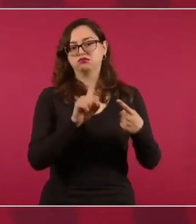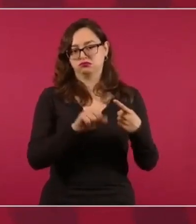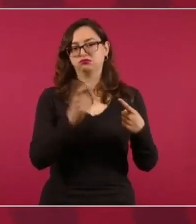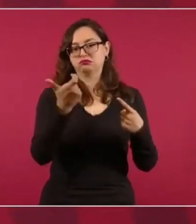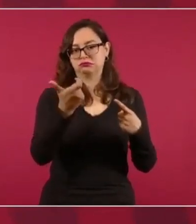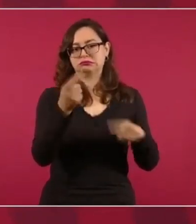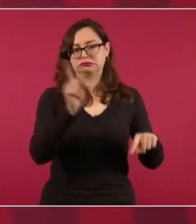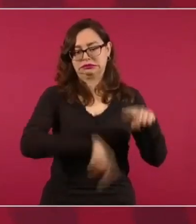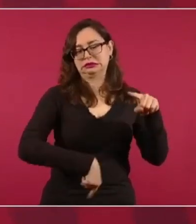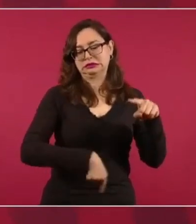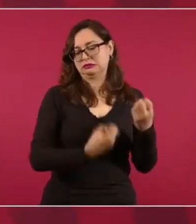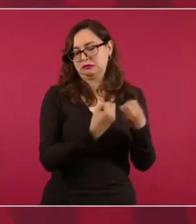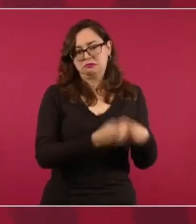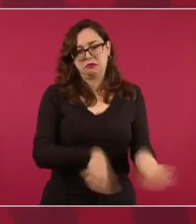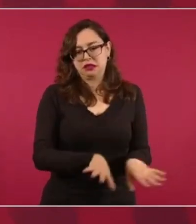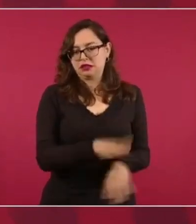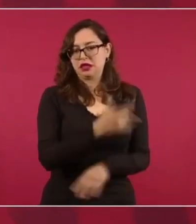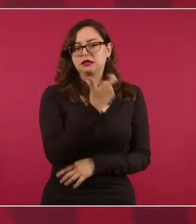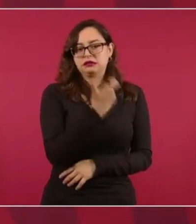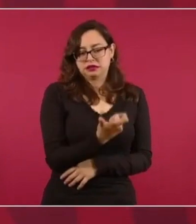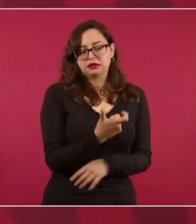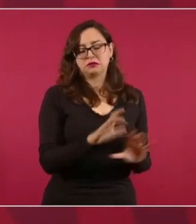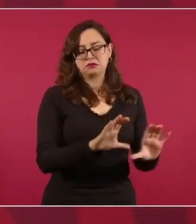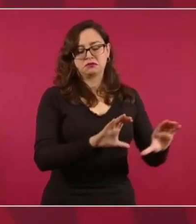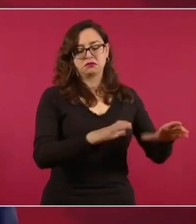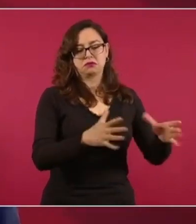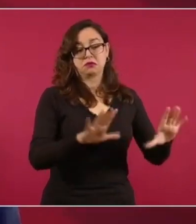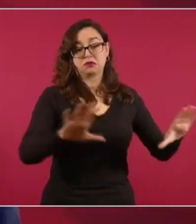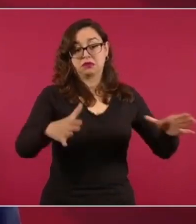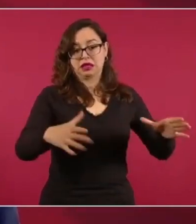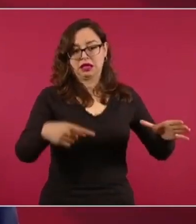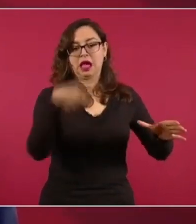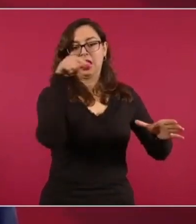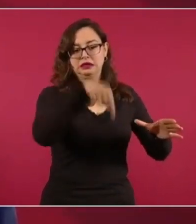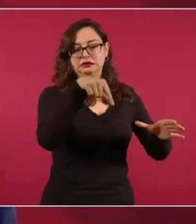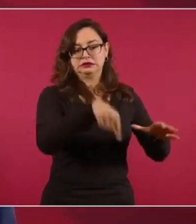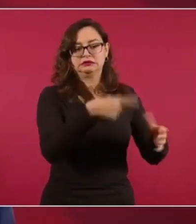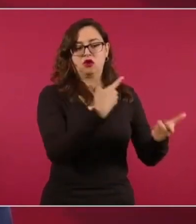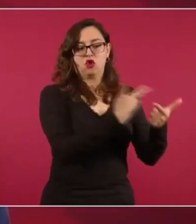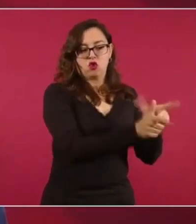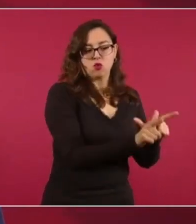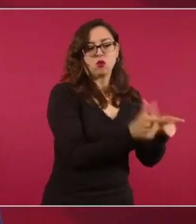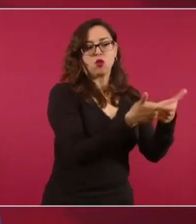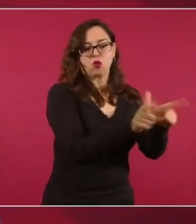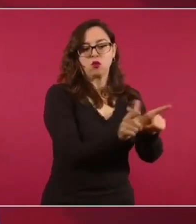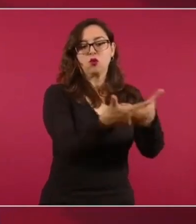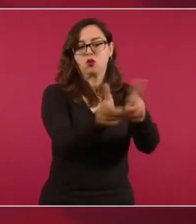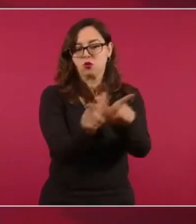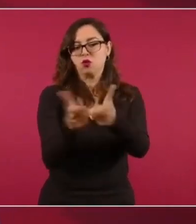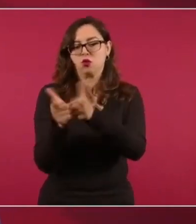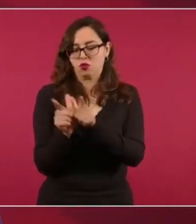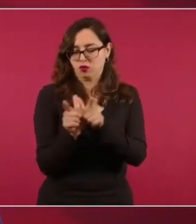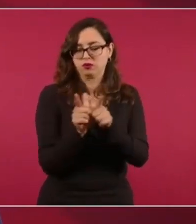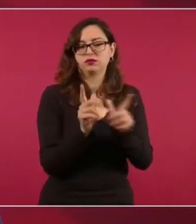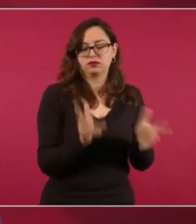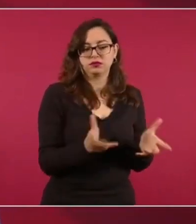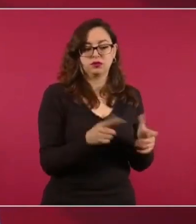un grupo que sí está molesto porque antes no pagaba impuestos,